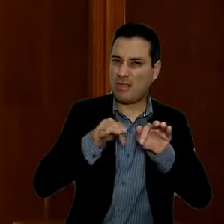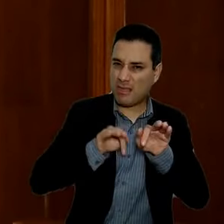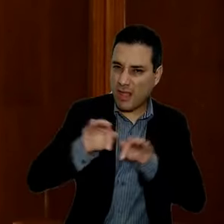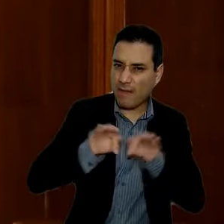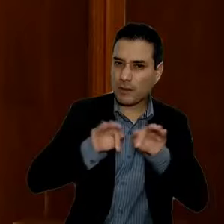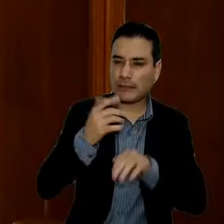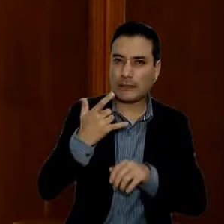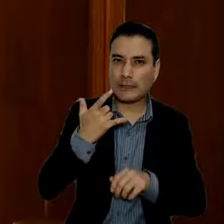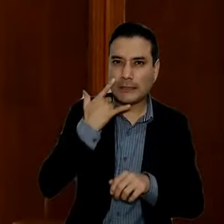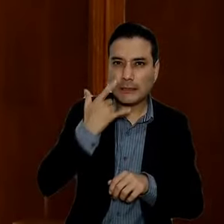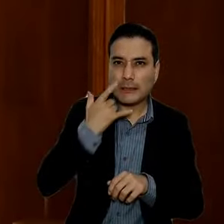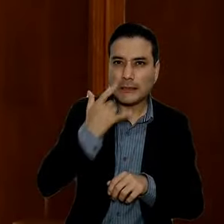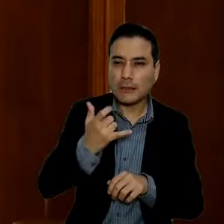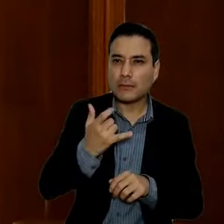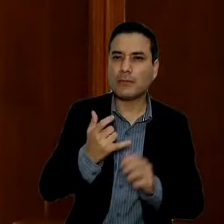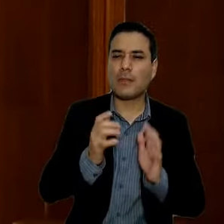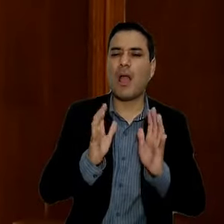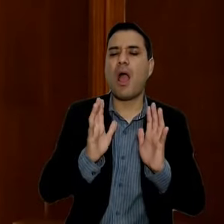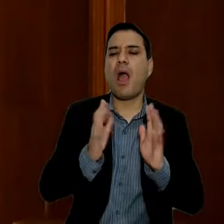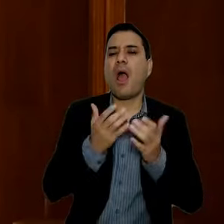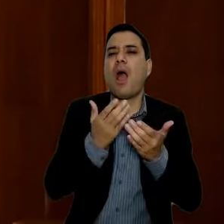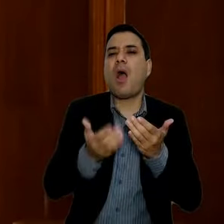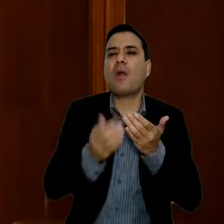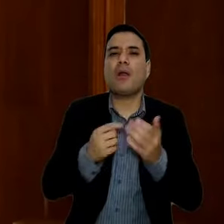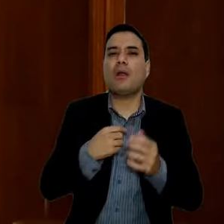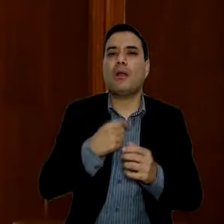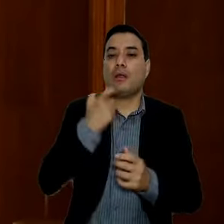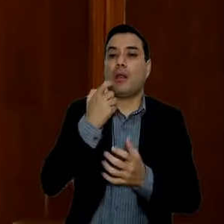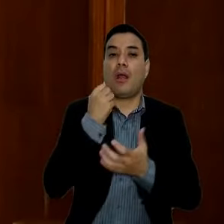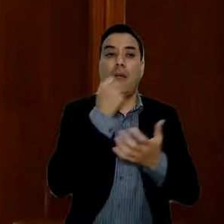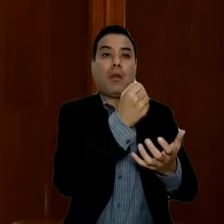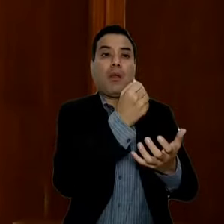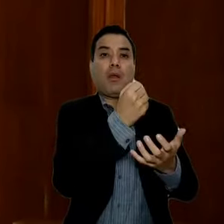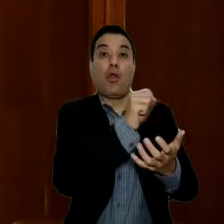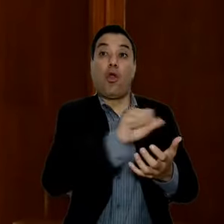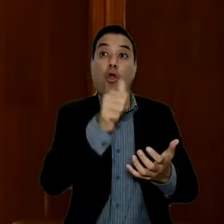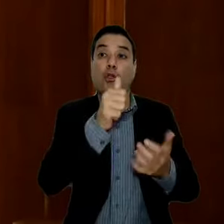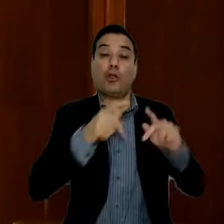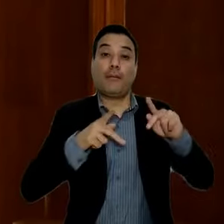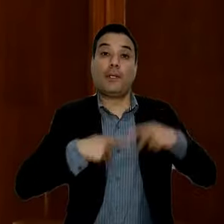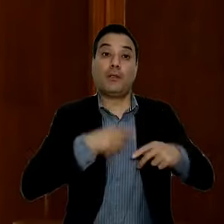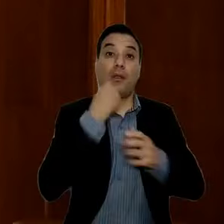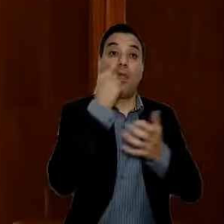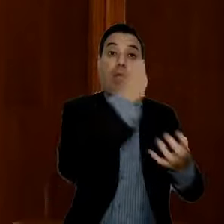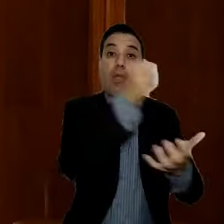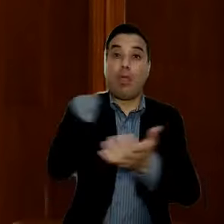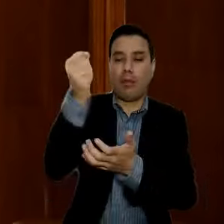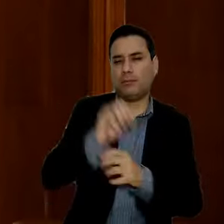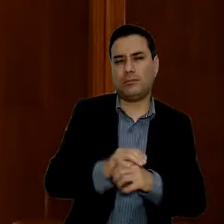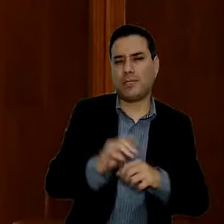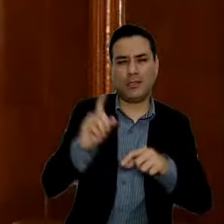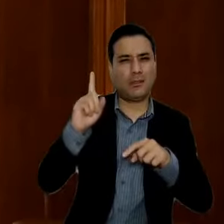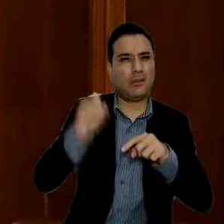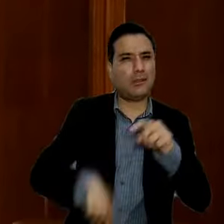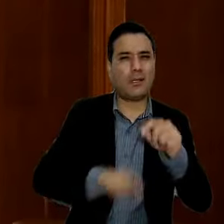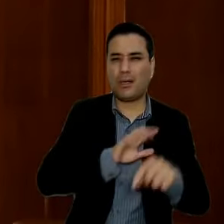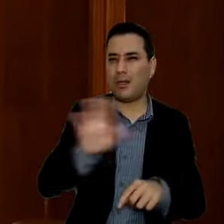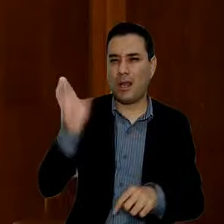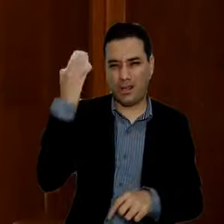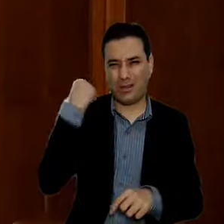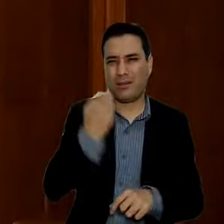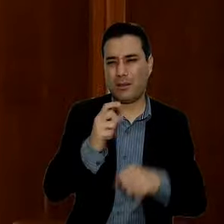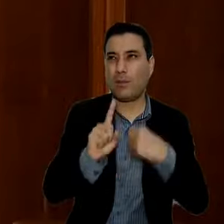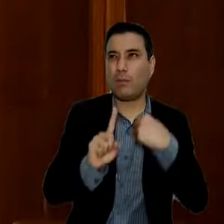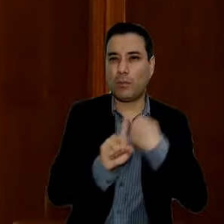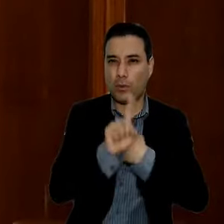combatir el intermediar ismo que tanto aquejaba a los programas sociales hoy es una realidad